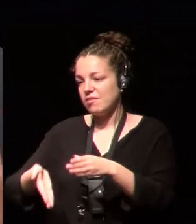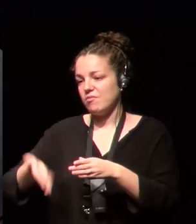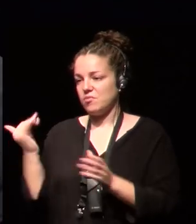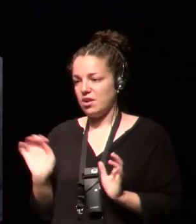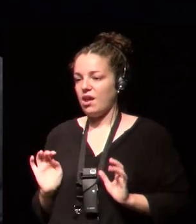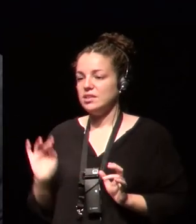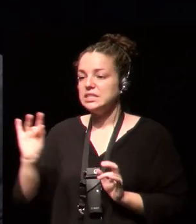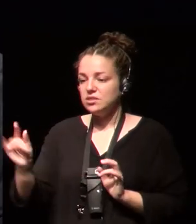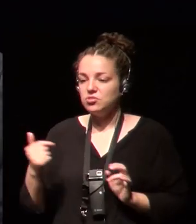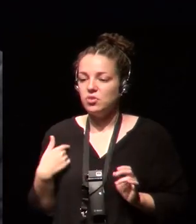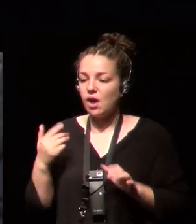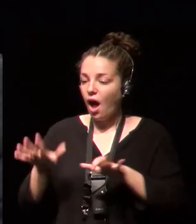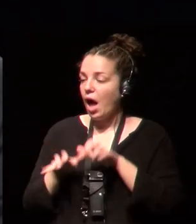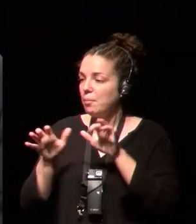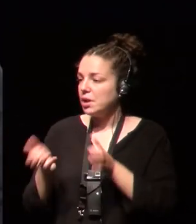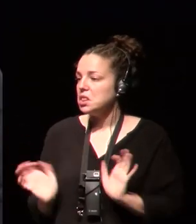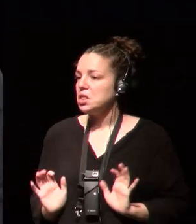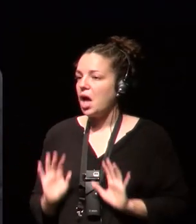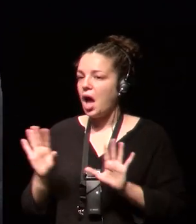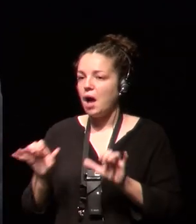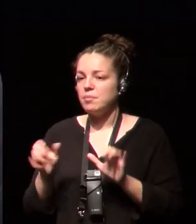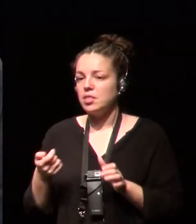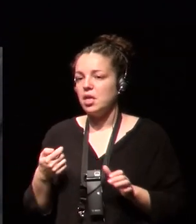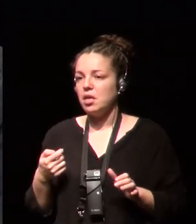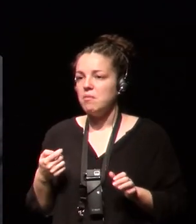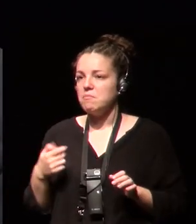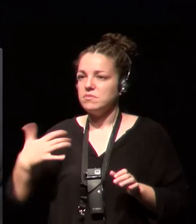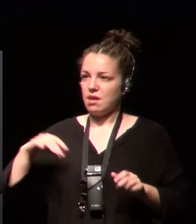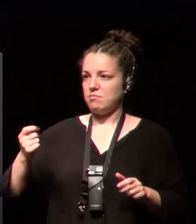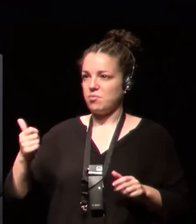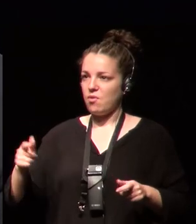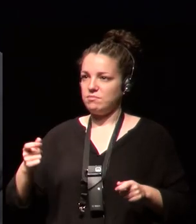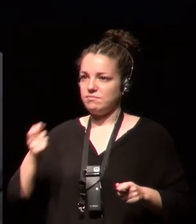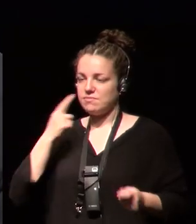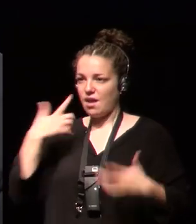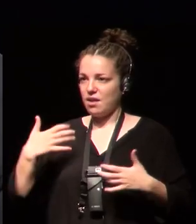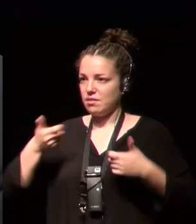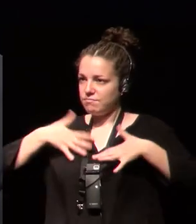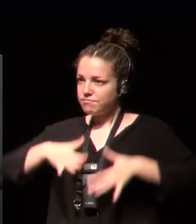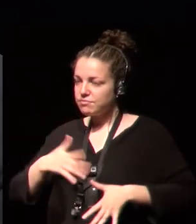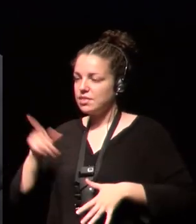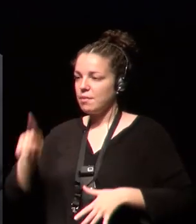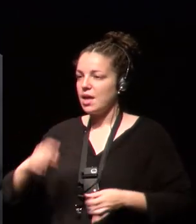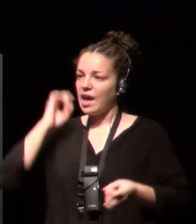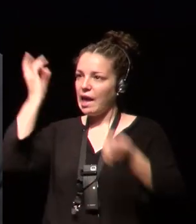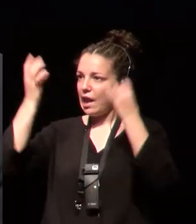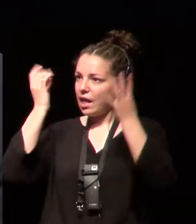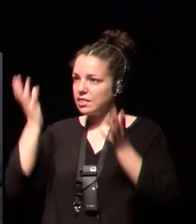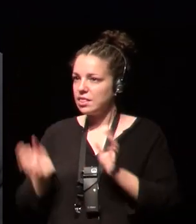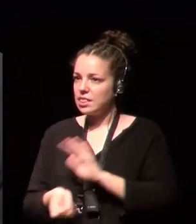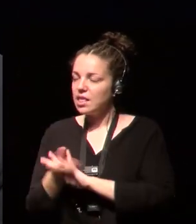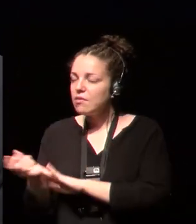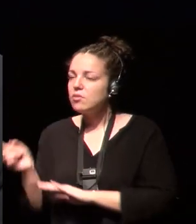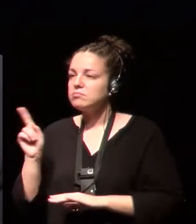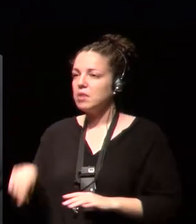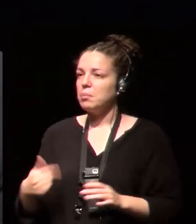poco artero y creativo, y me interesó muchísimo a partir de ahí todo lo relativo con la justicia